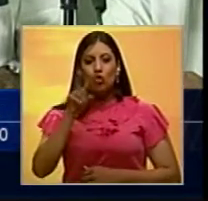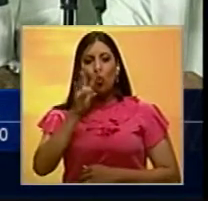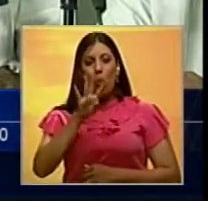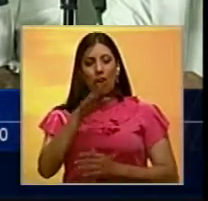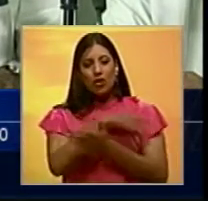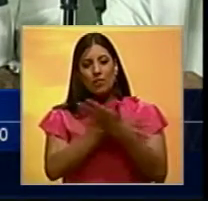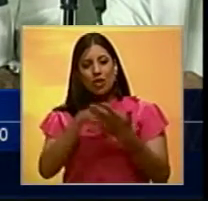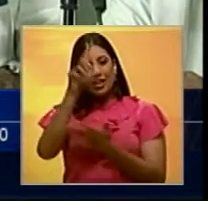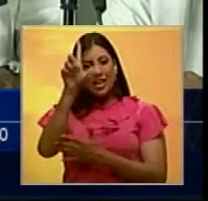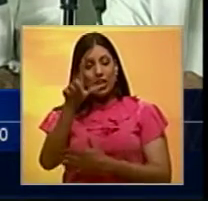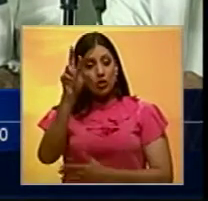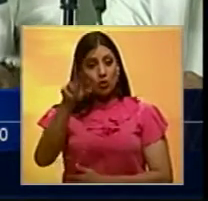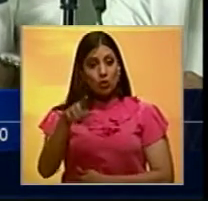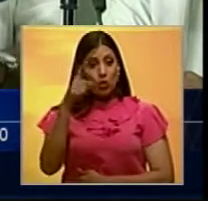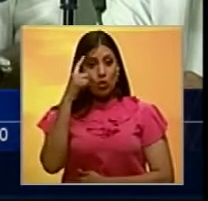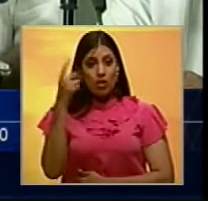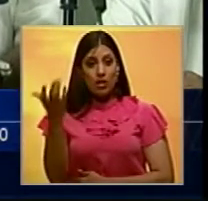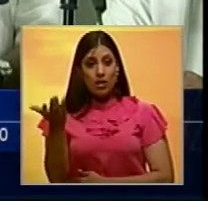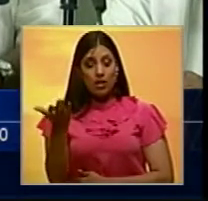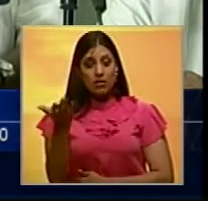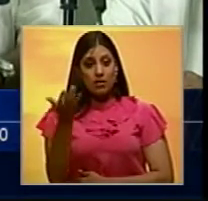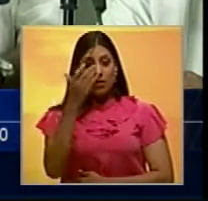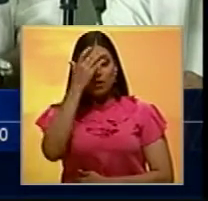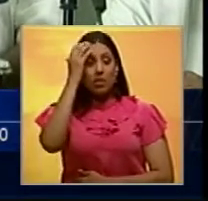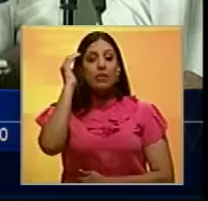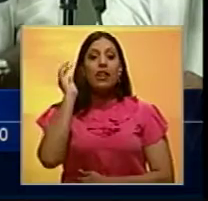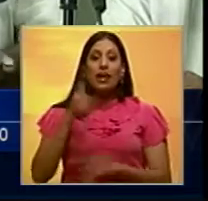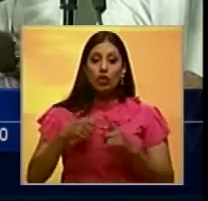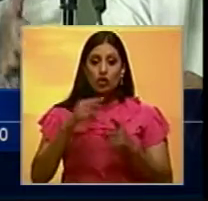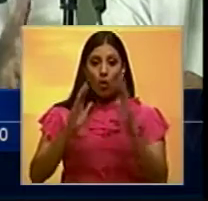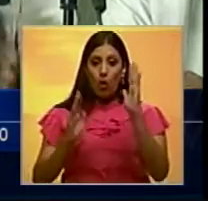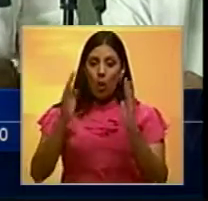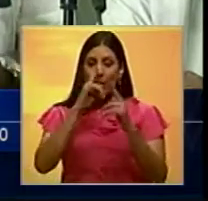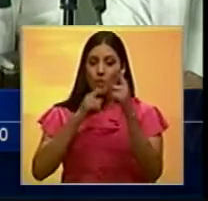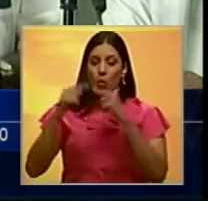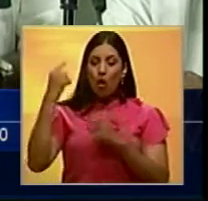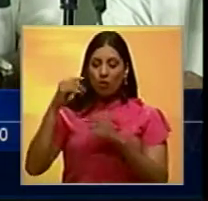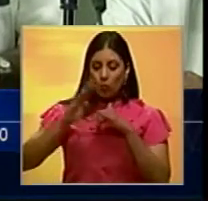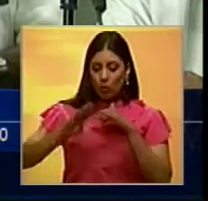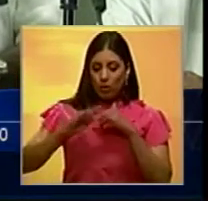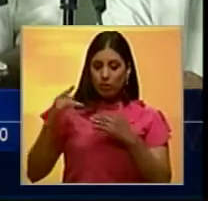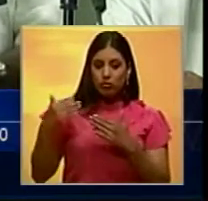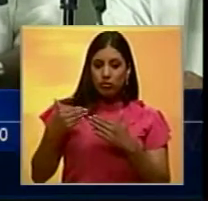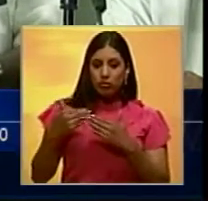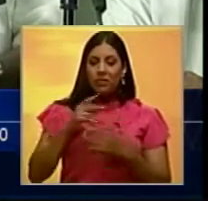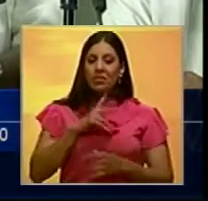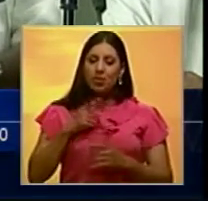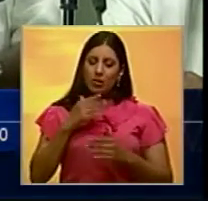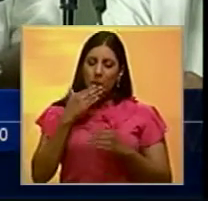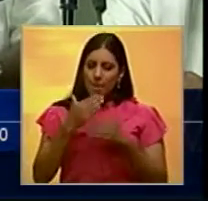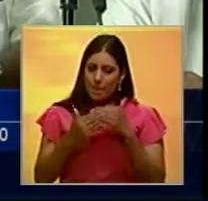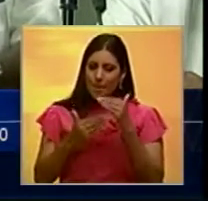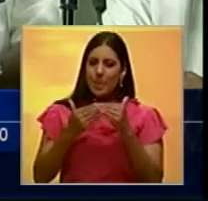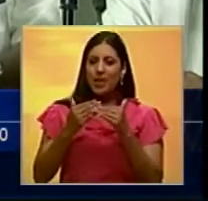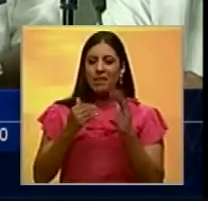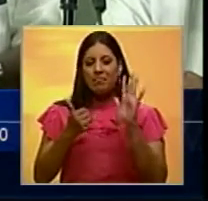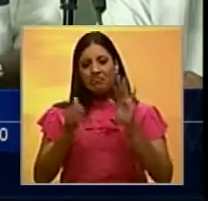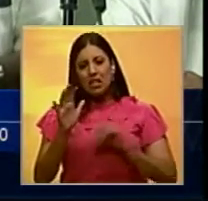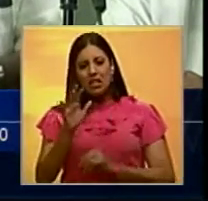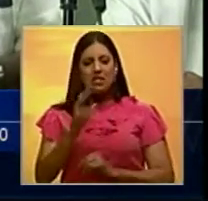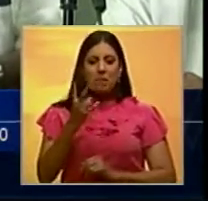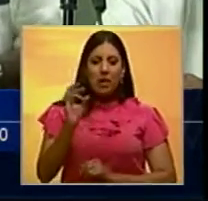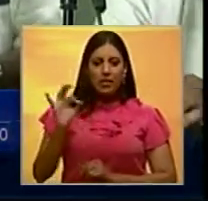de litros diarios. ¿Bien? En comparación con años, en los últimos años hemos mejorado un 15 a un